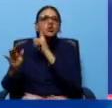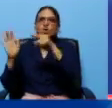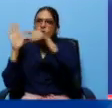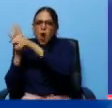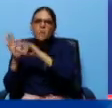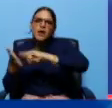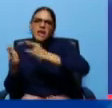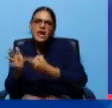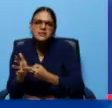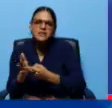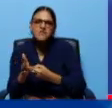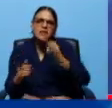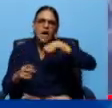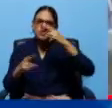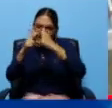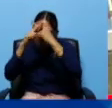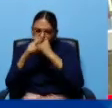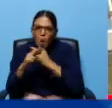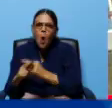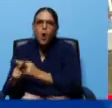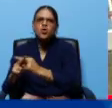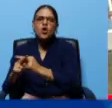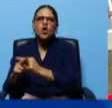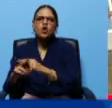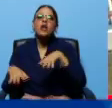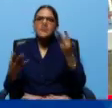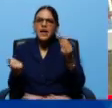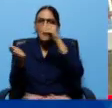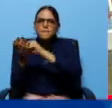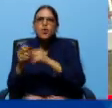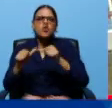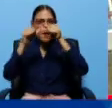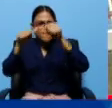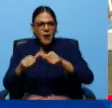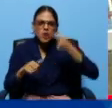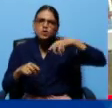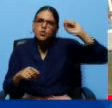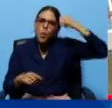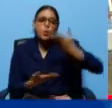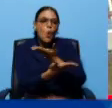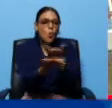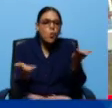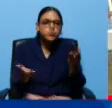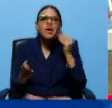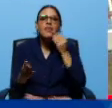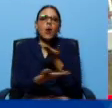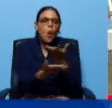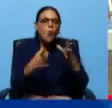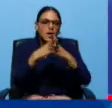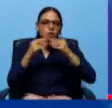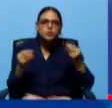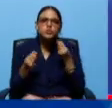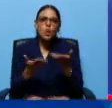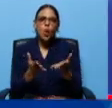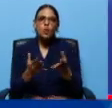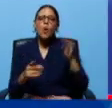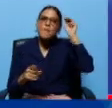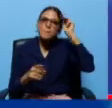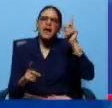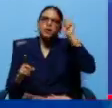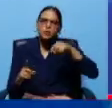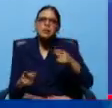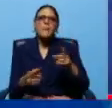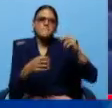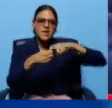ser un honor reivindicado de manera permanente por ustedes, muchachos, muchachas, maestros,